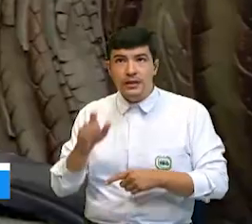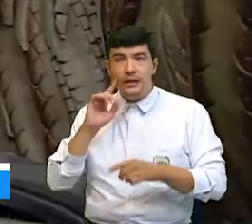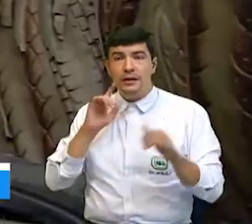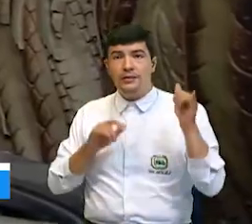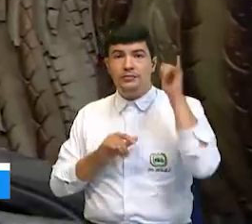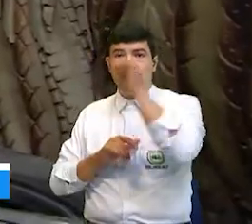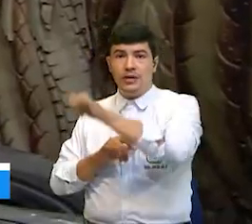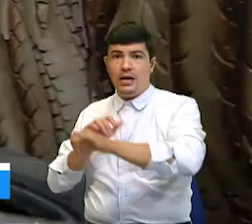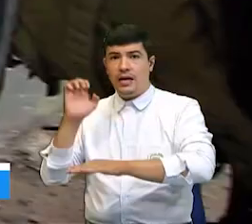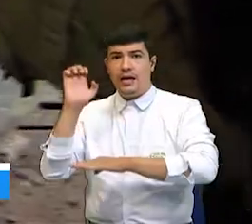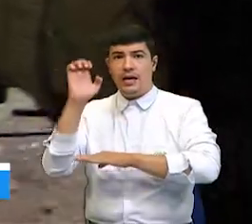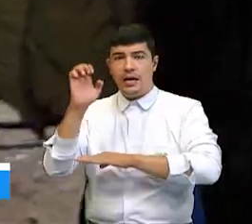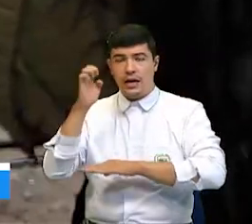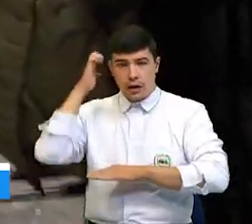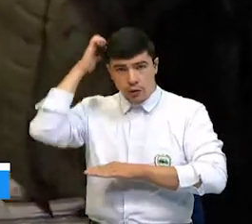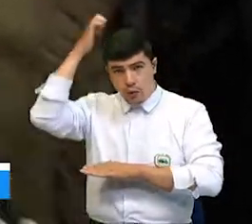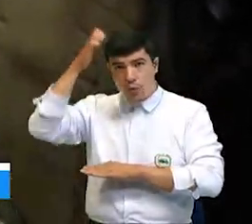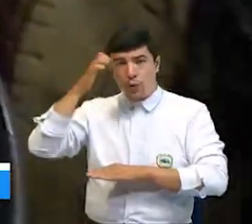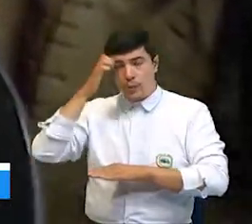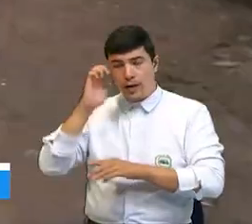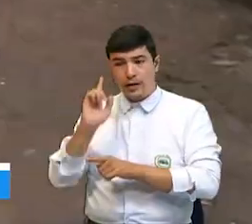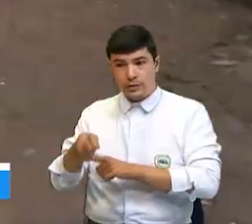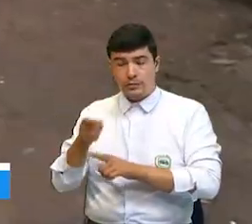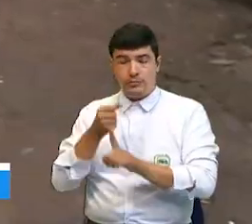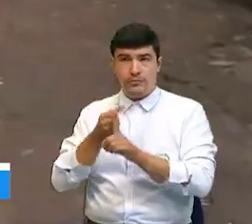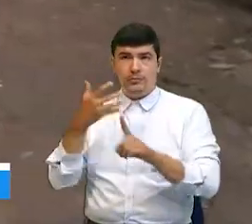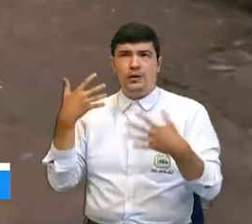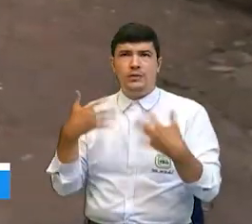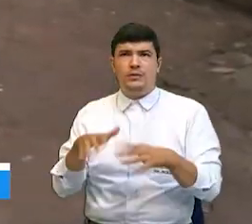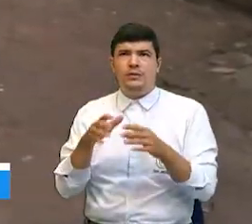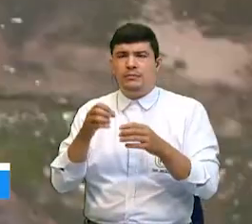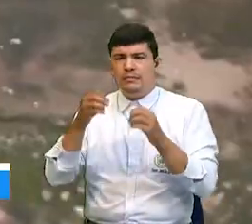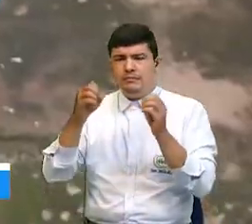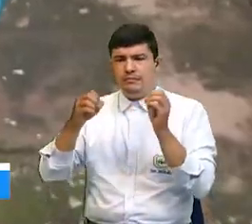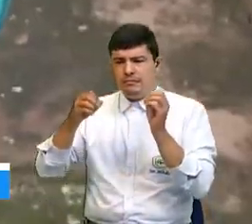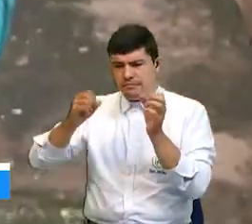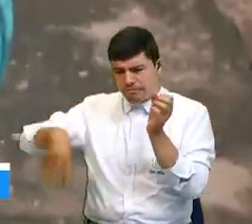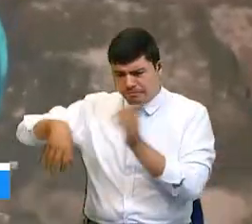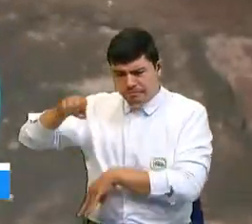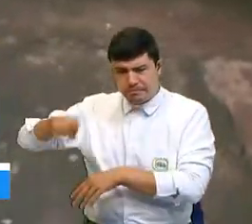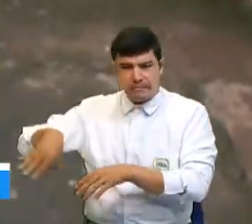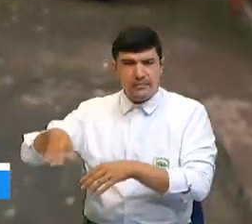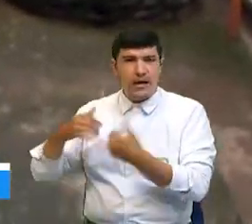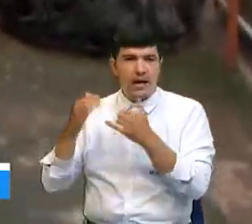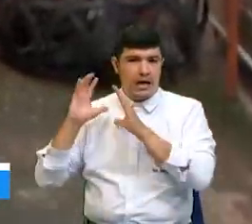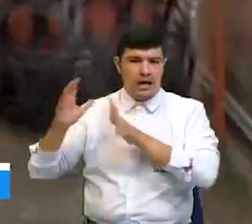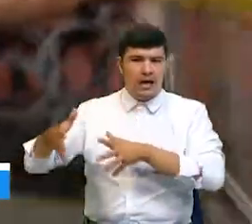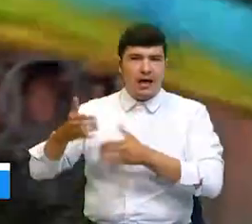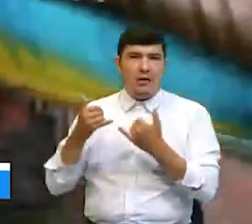Europa para mostrar el impacto que ha logrado al convertir desechos en arte para embellecer el paisaje urbanístico en Cúcuta.